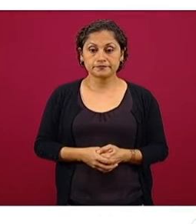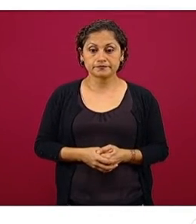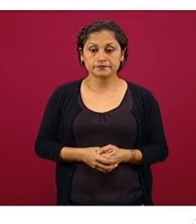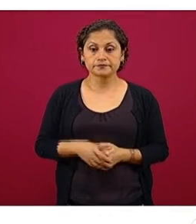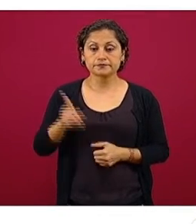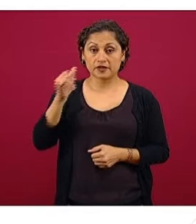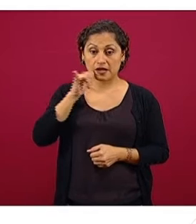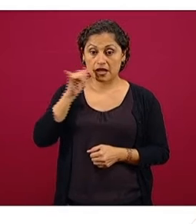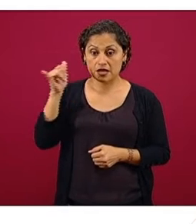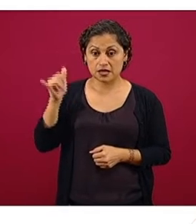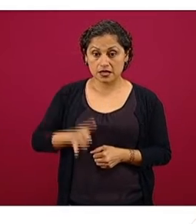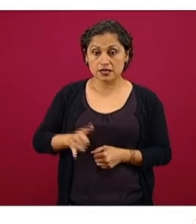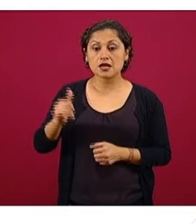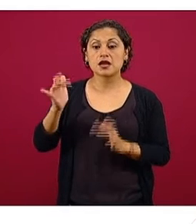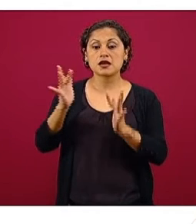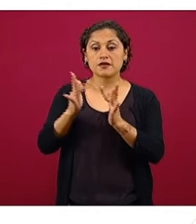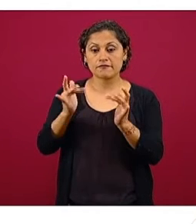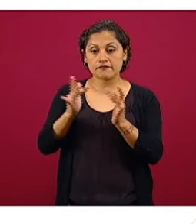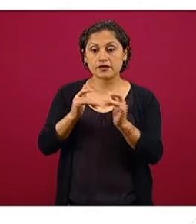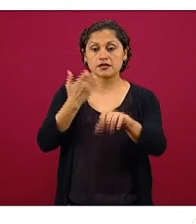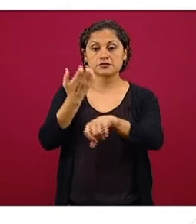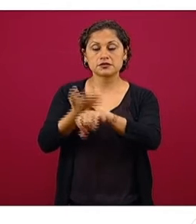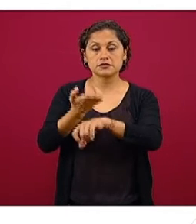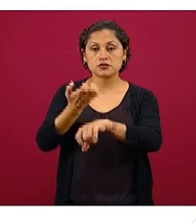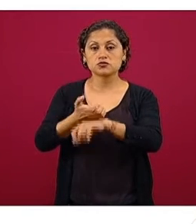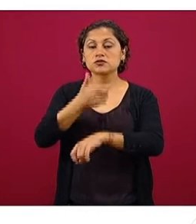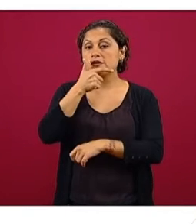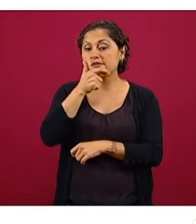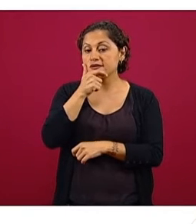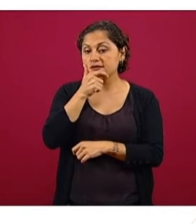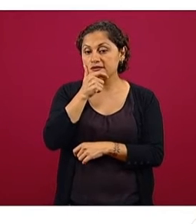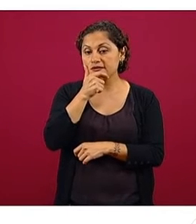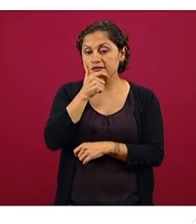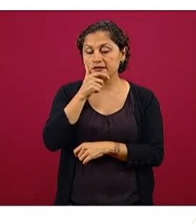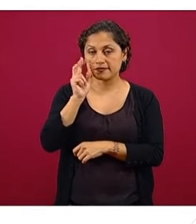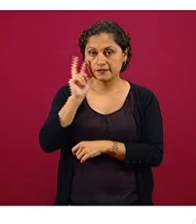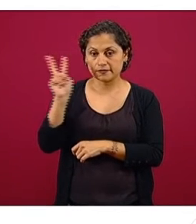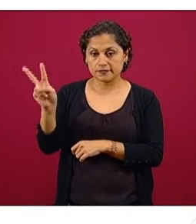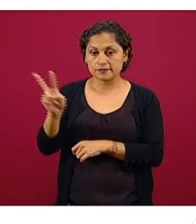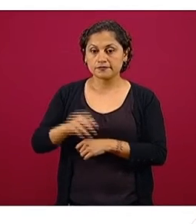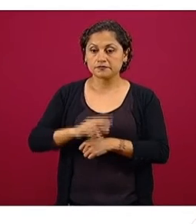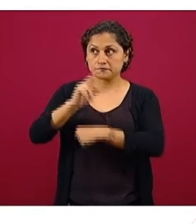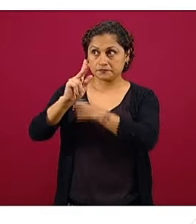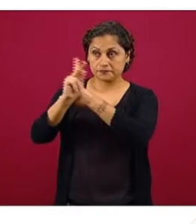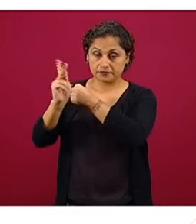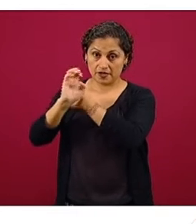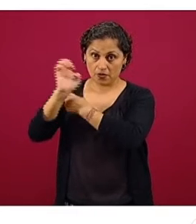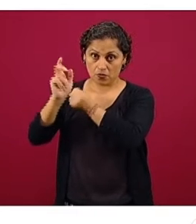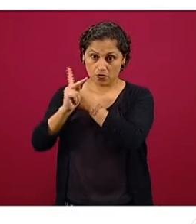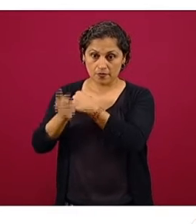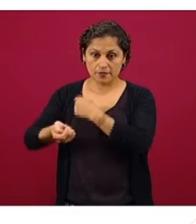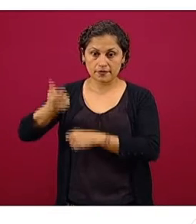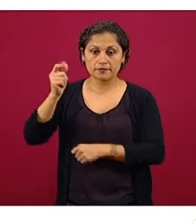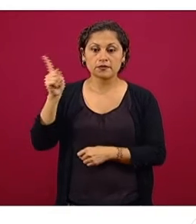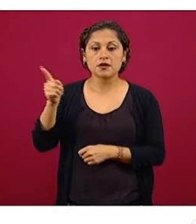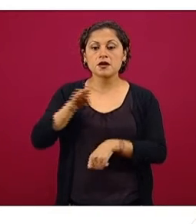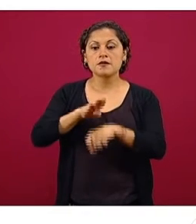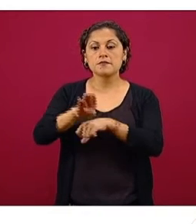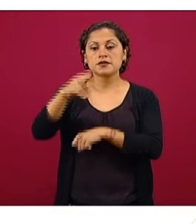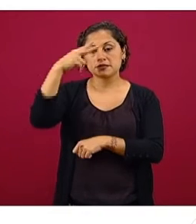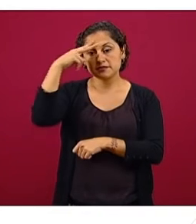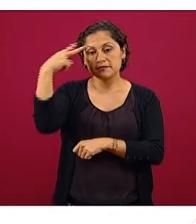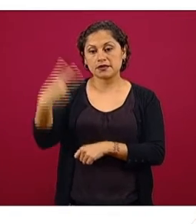Ahí está Italia, Francia, los Estados Unidos, Reino Unido, de los primeros países europeos que empezaron con esto, Brasil,